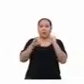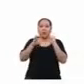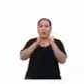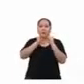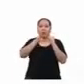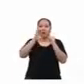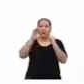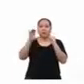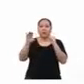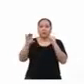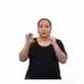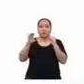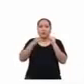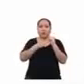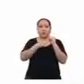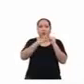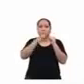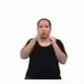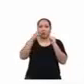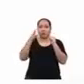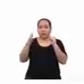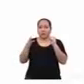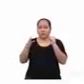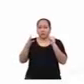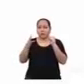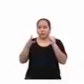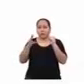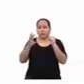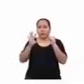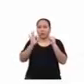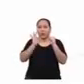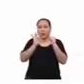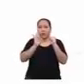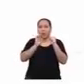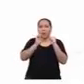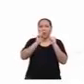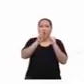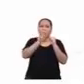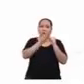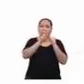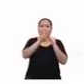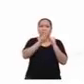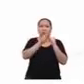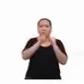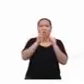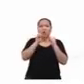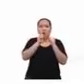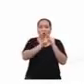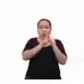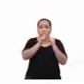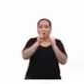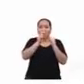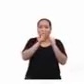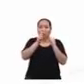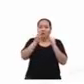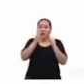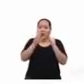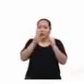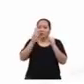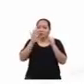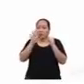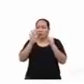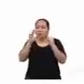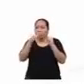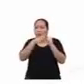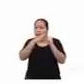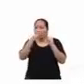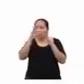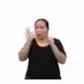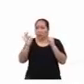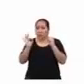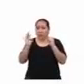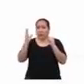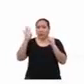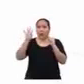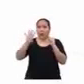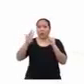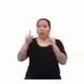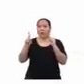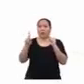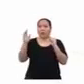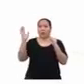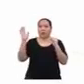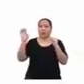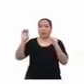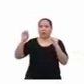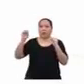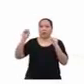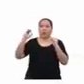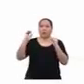valor de la amplitud del intervalo, que es 9, y obtenemos como resultado 41, siendo